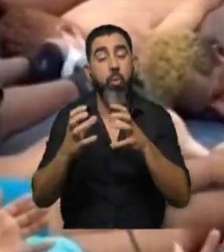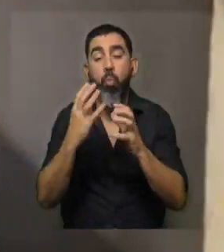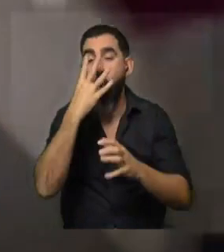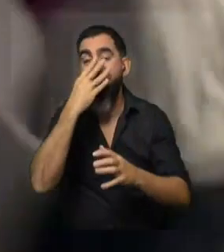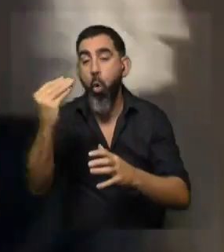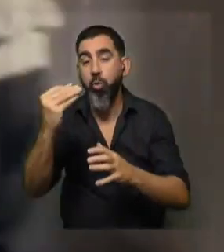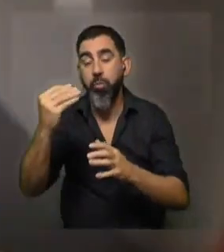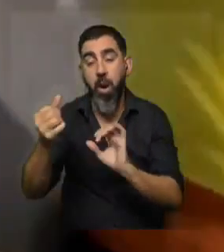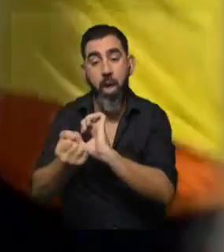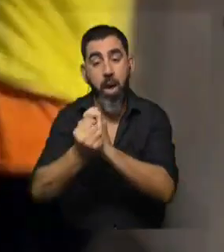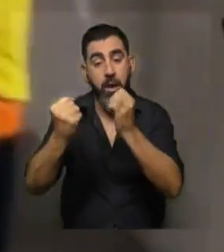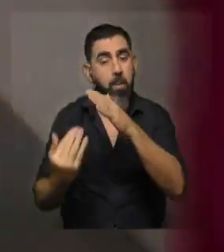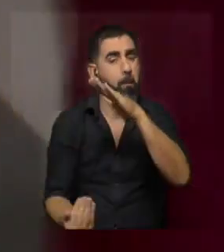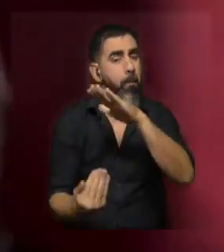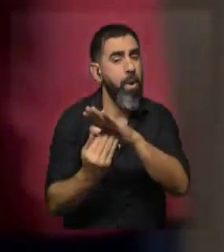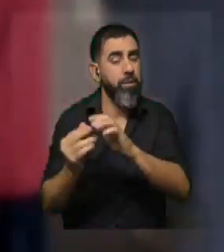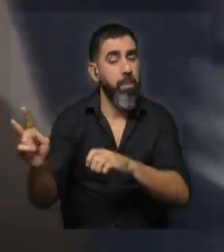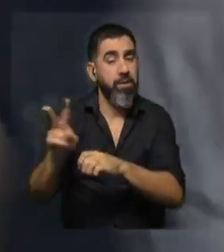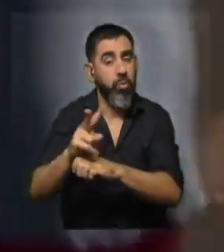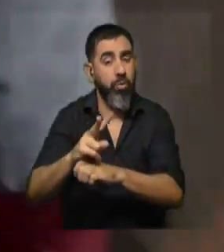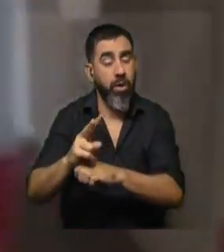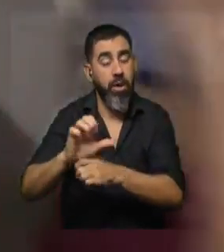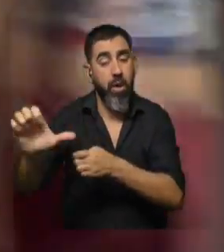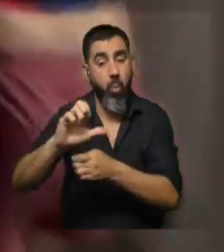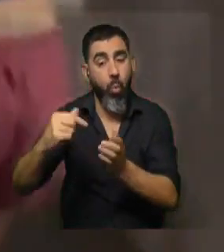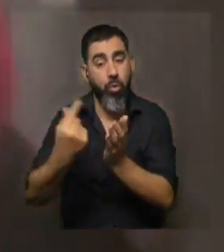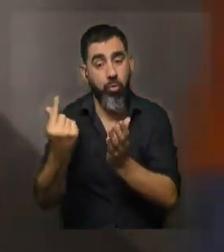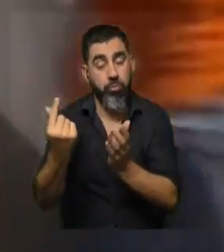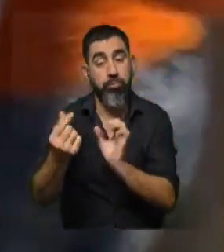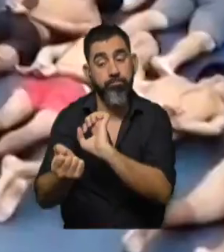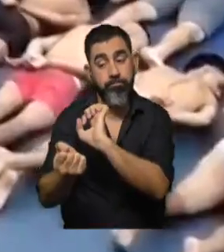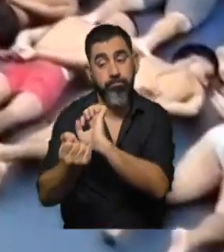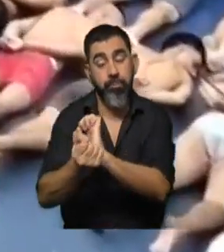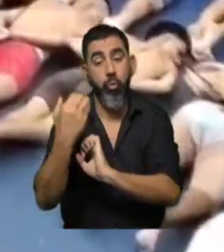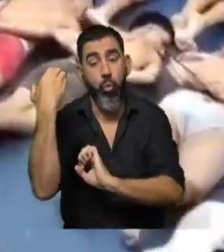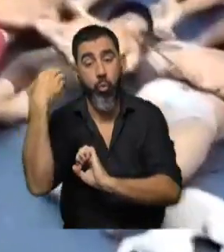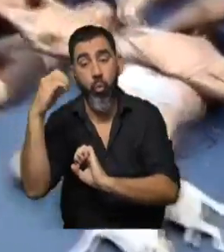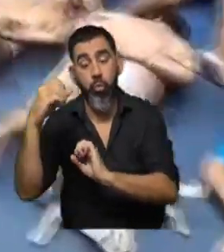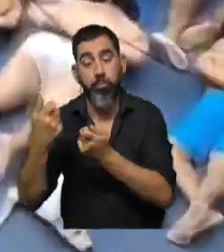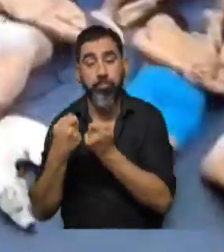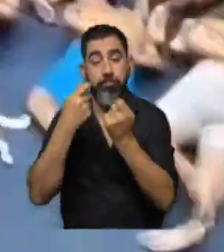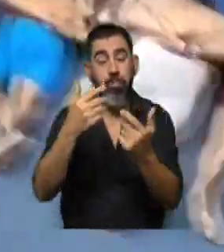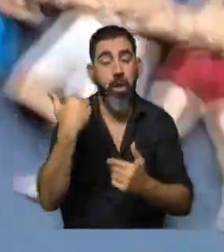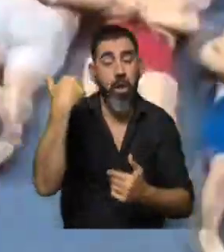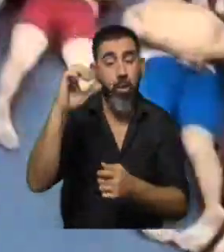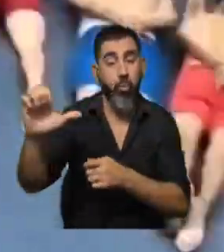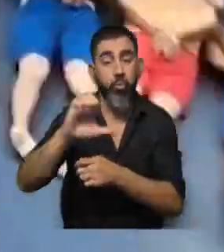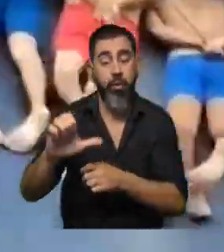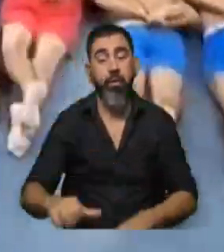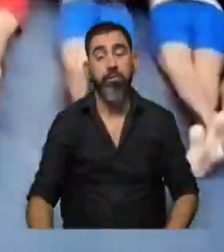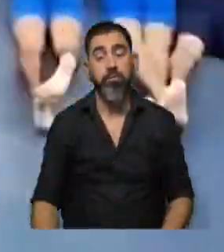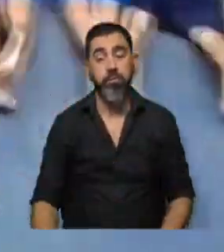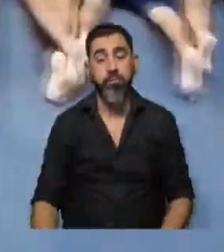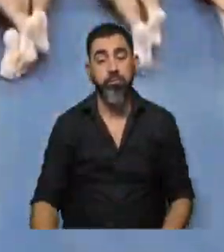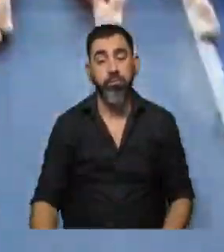a la cárcel de máxima seguridad la roca en Guayaquil luego de ser capturado en Colombia y entregado a las autoridades ecua